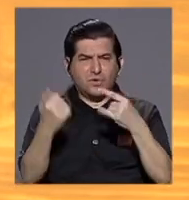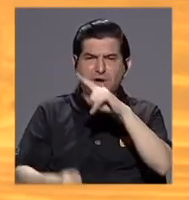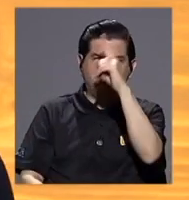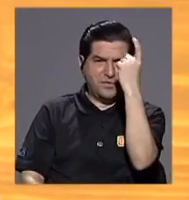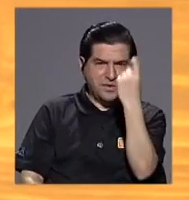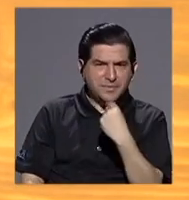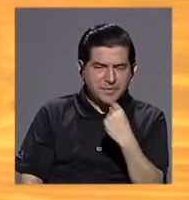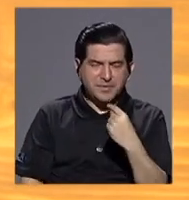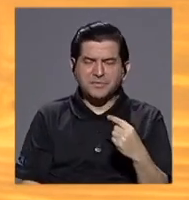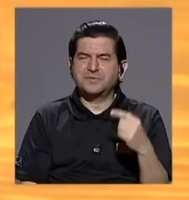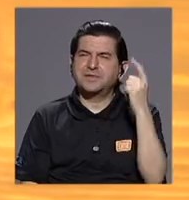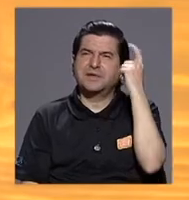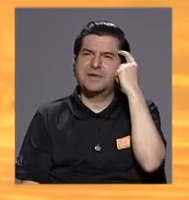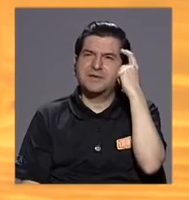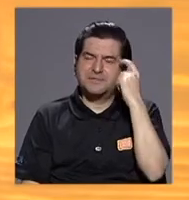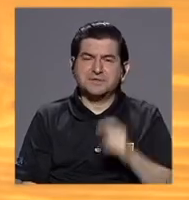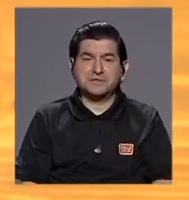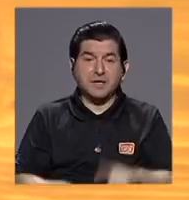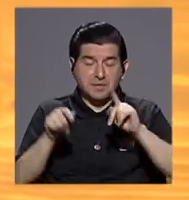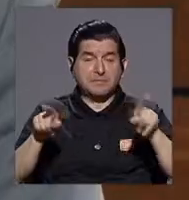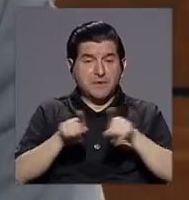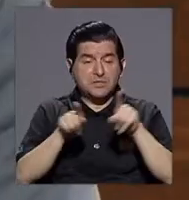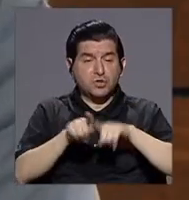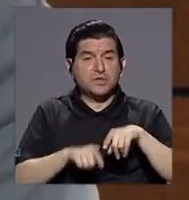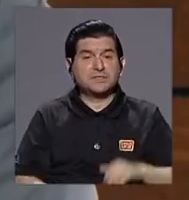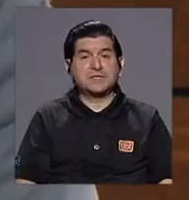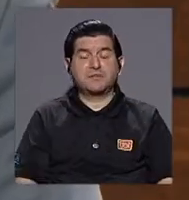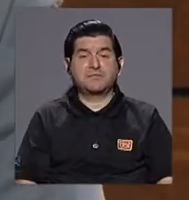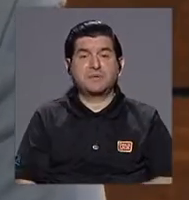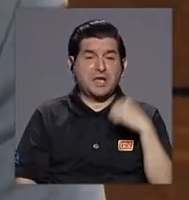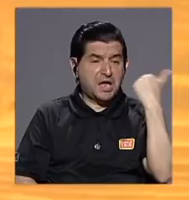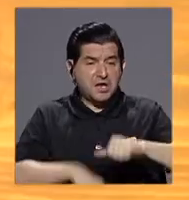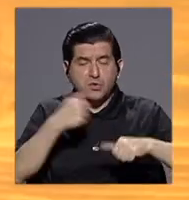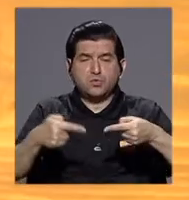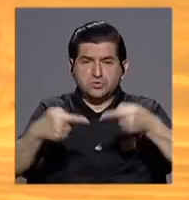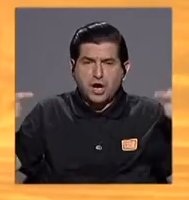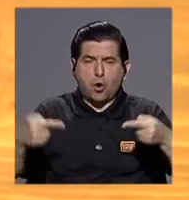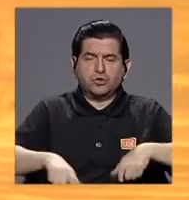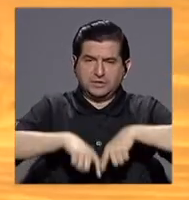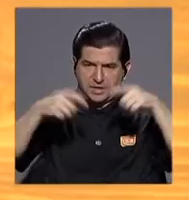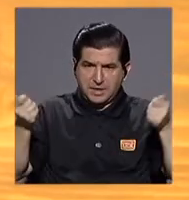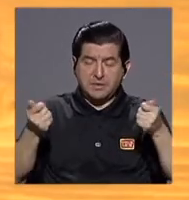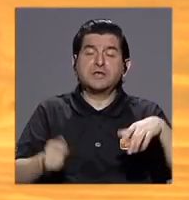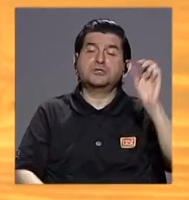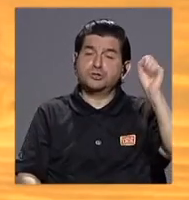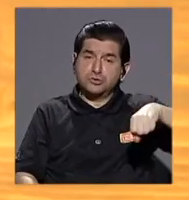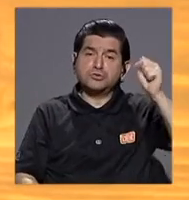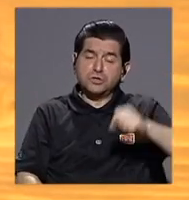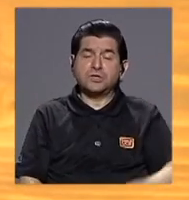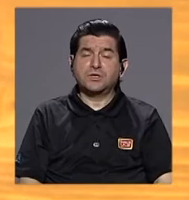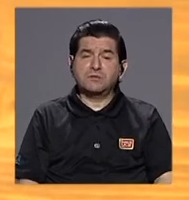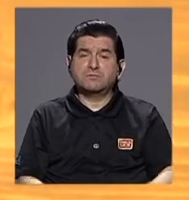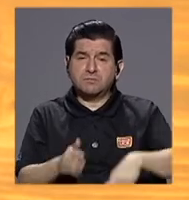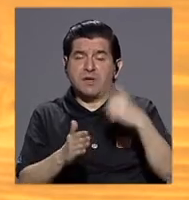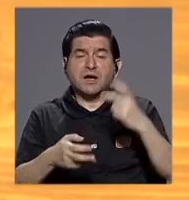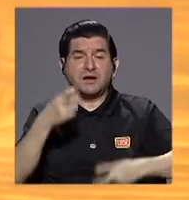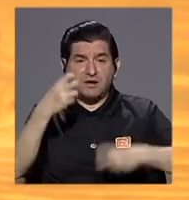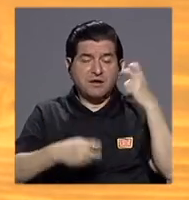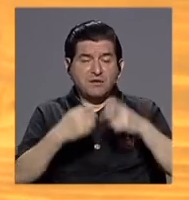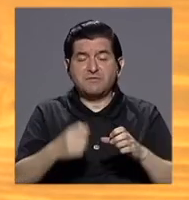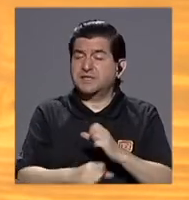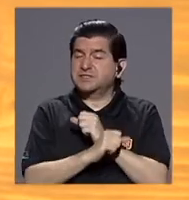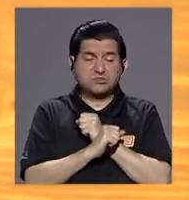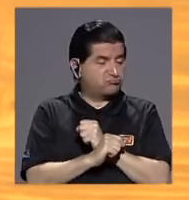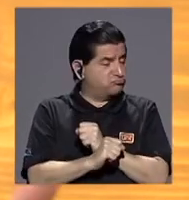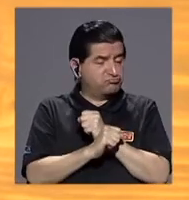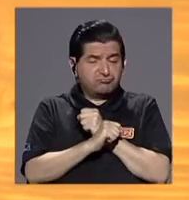pone a pensar, recuerdo... Y hay gente que se pelea también, don Francisco. ¿Perdón? Hay gente que se pelea también con la prensa. Sí, a veces es un problema de